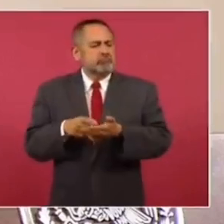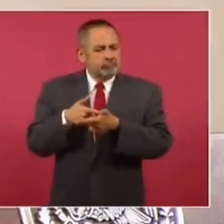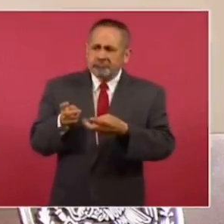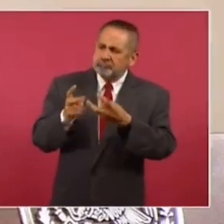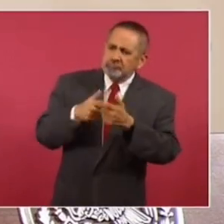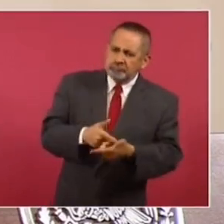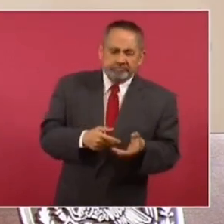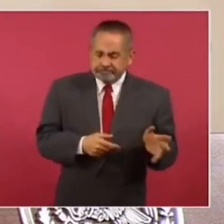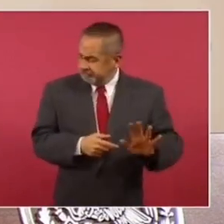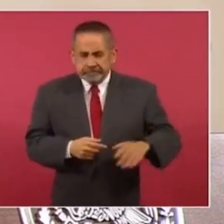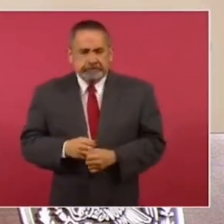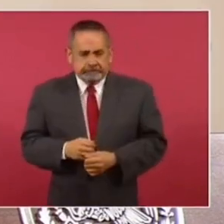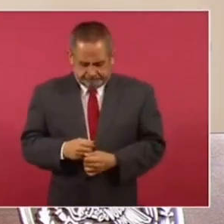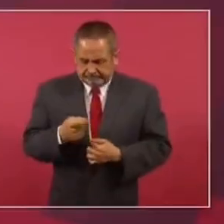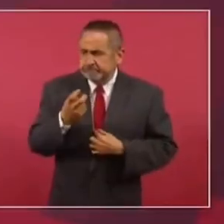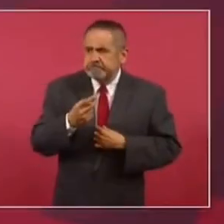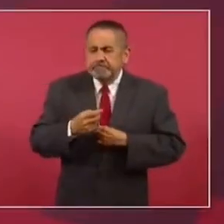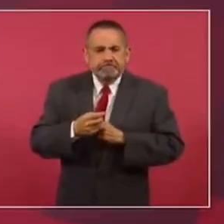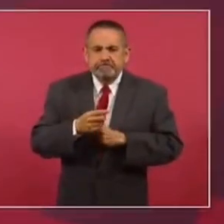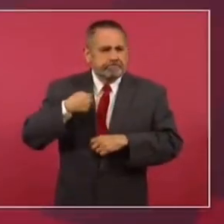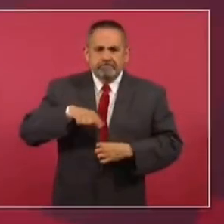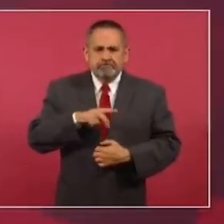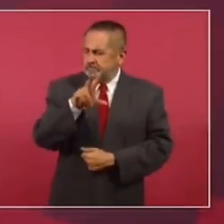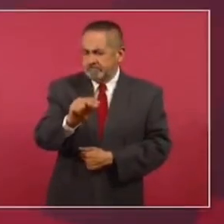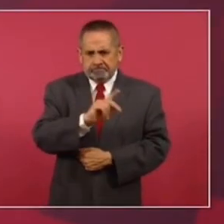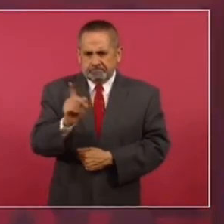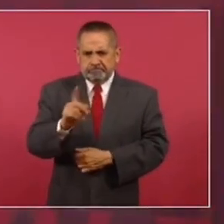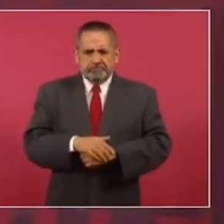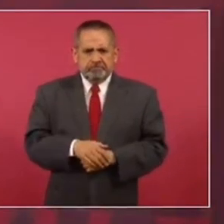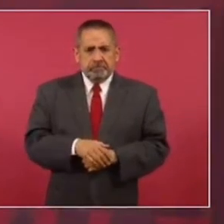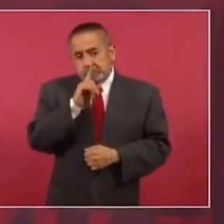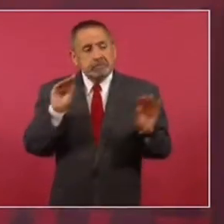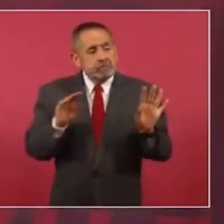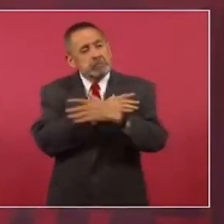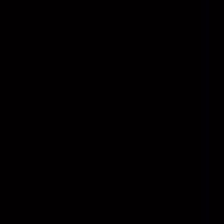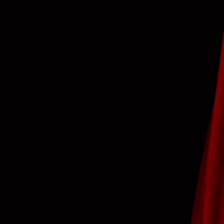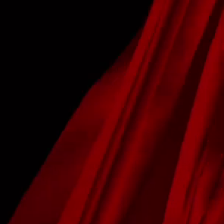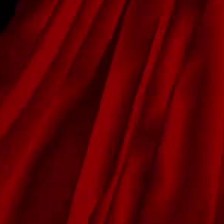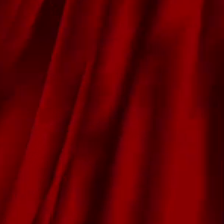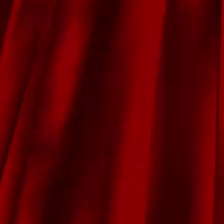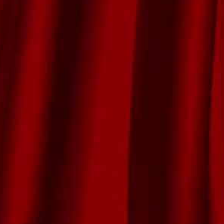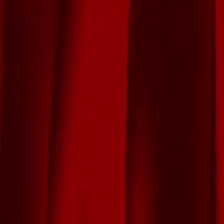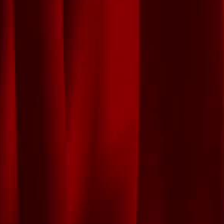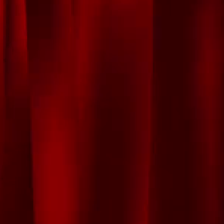Entonces, no vamos a quedarnos con los brazos cruzados.